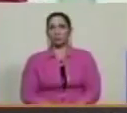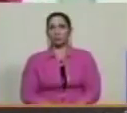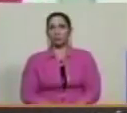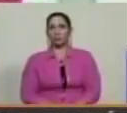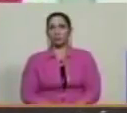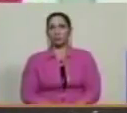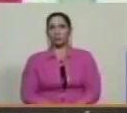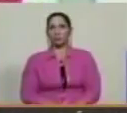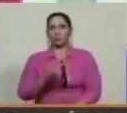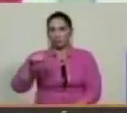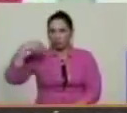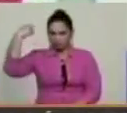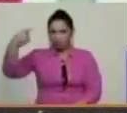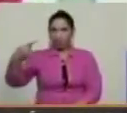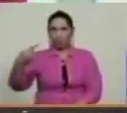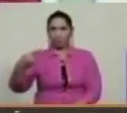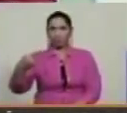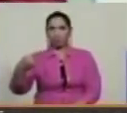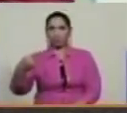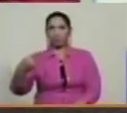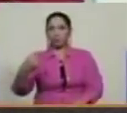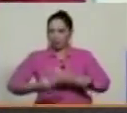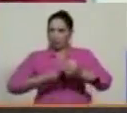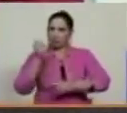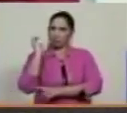el que viene, Blanca. Lo hacemos.